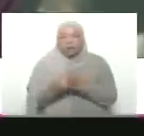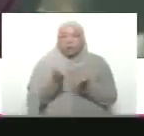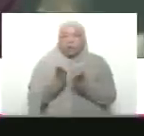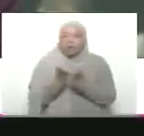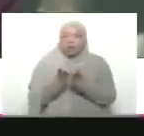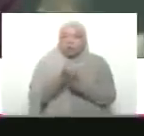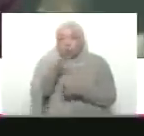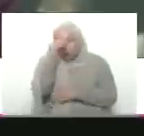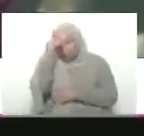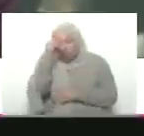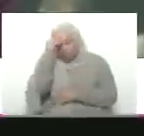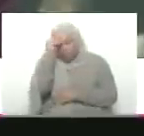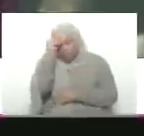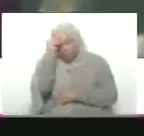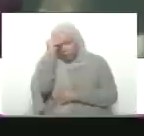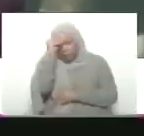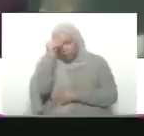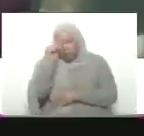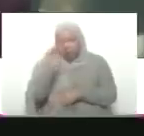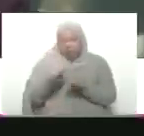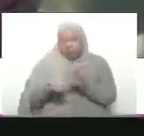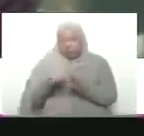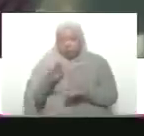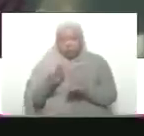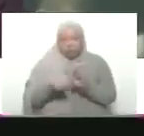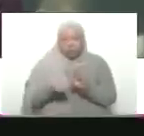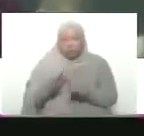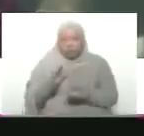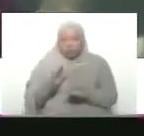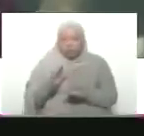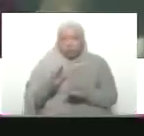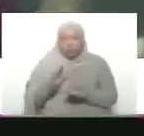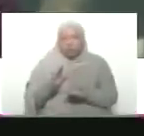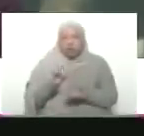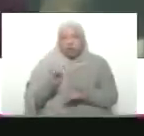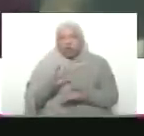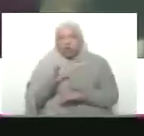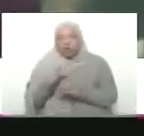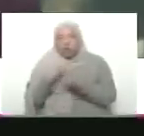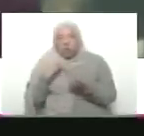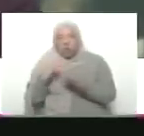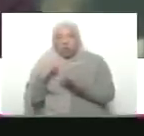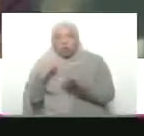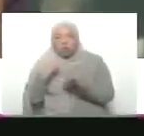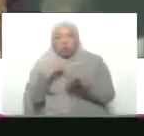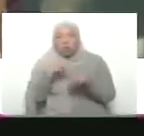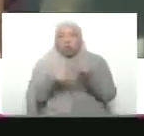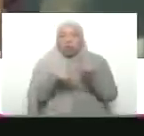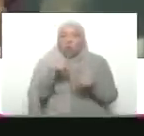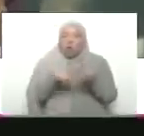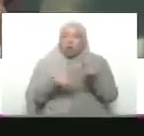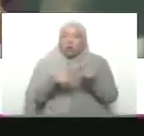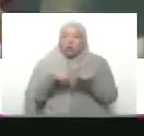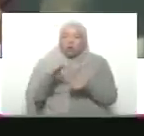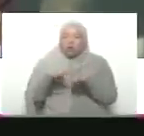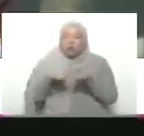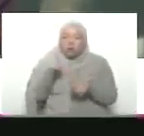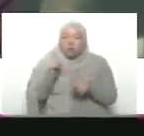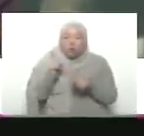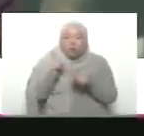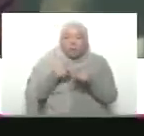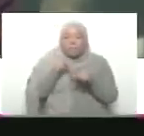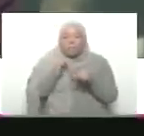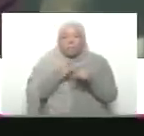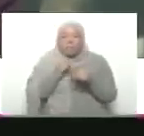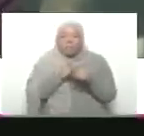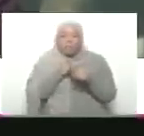eso yo aprendí a medio tocar la tumbadora el bongó el cencerro y un poquito el timbal un